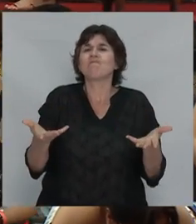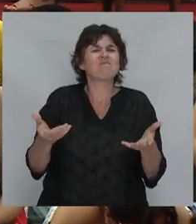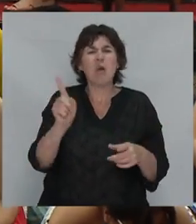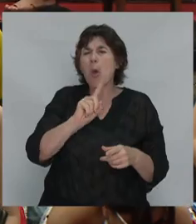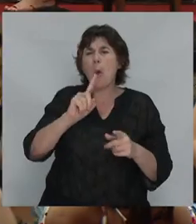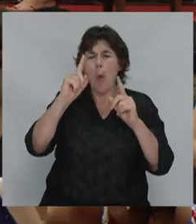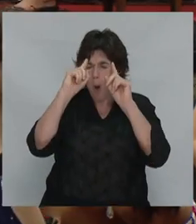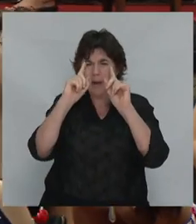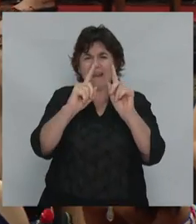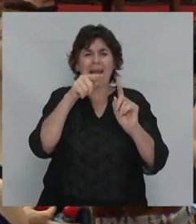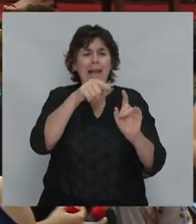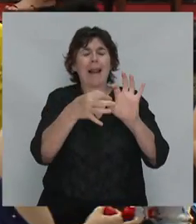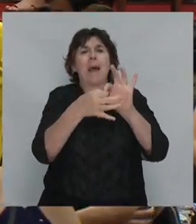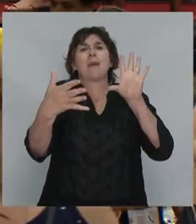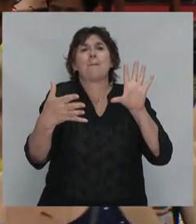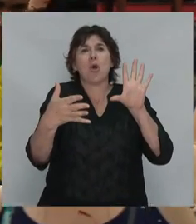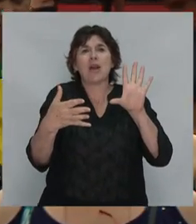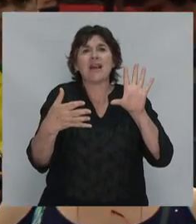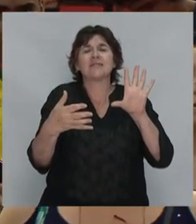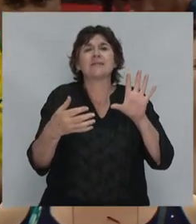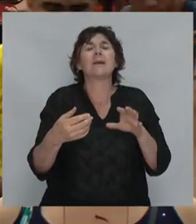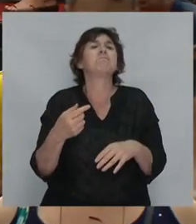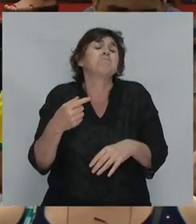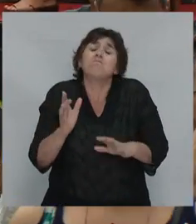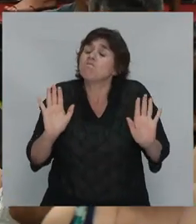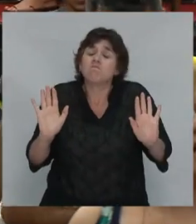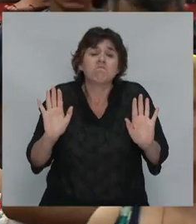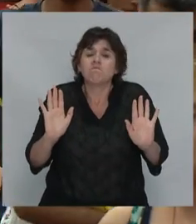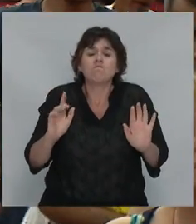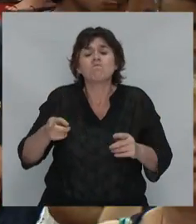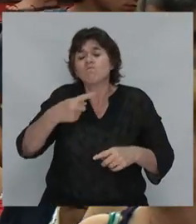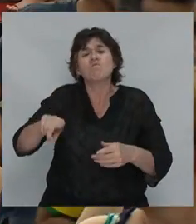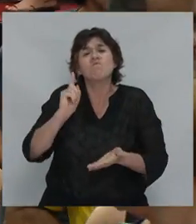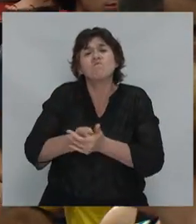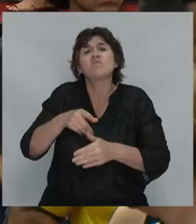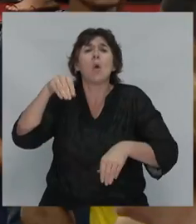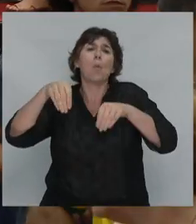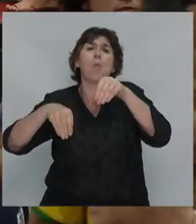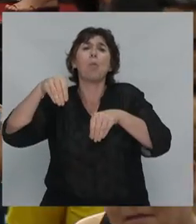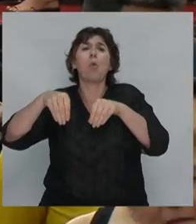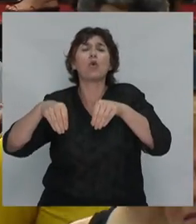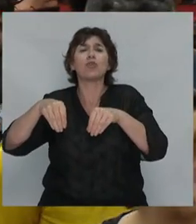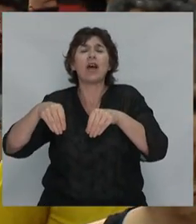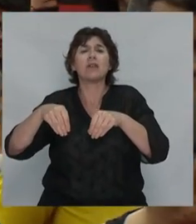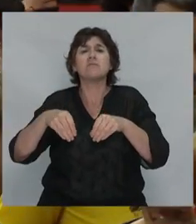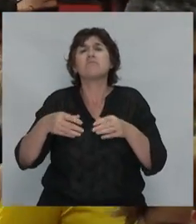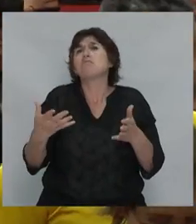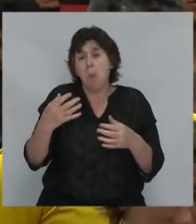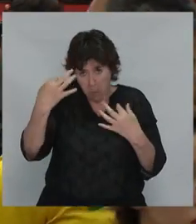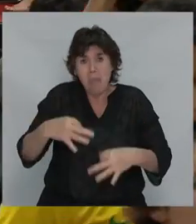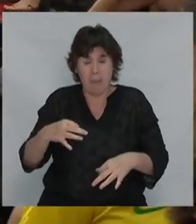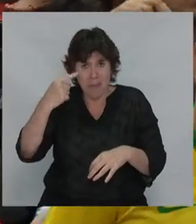creen en la democracia y prefieren votar ya sea porque sinceramente lo